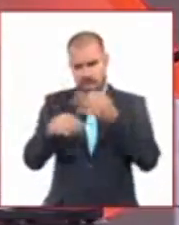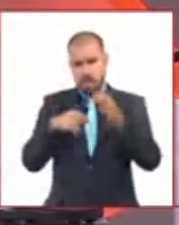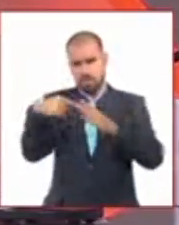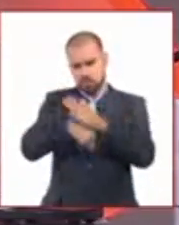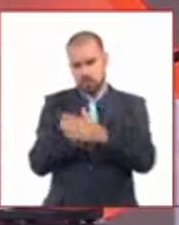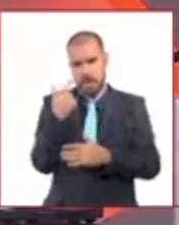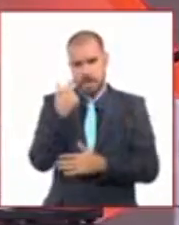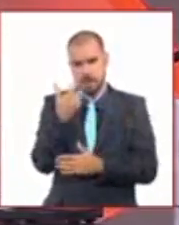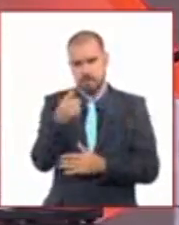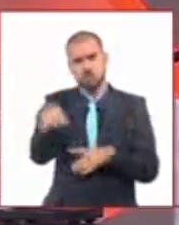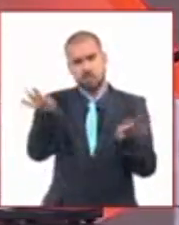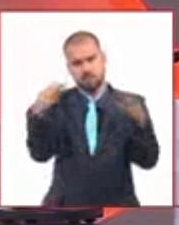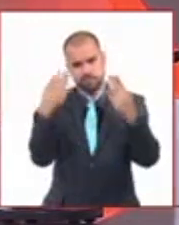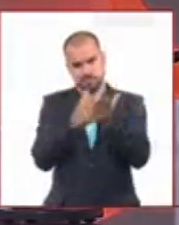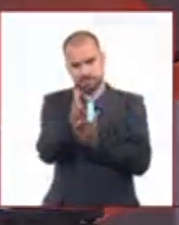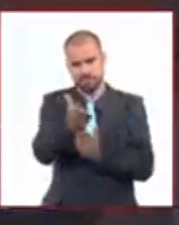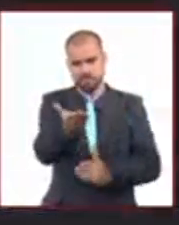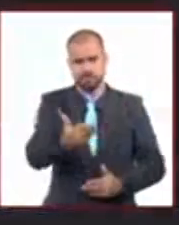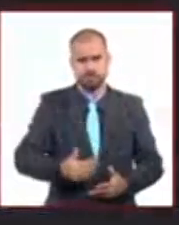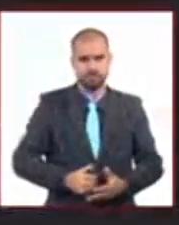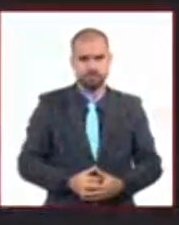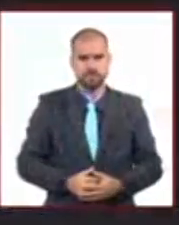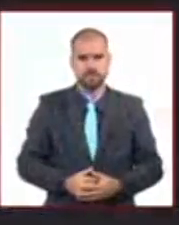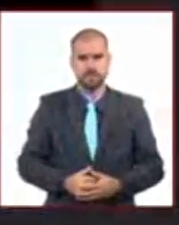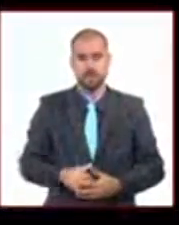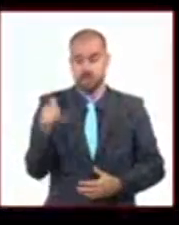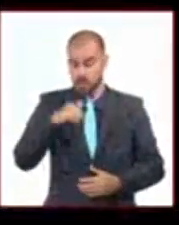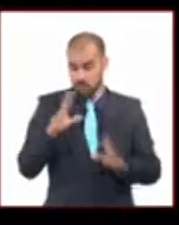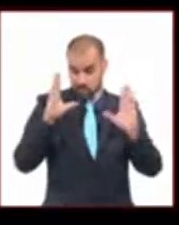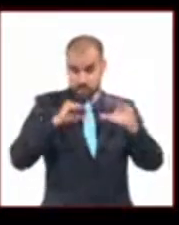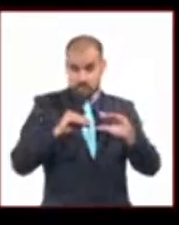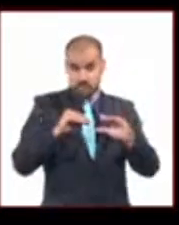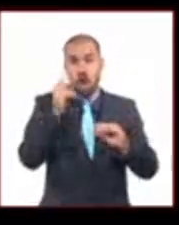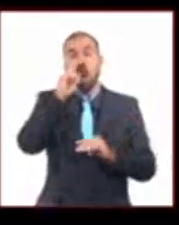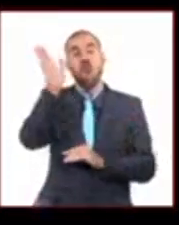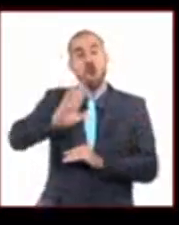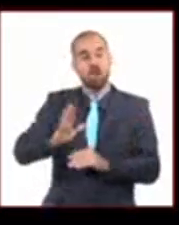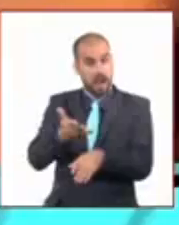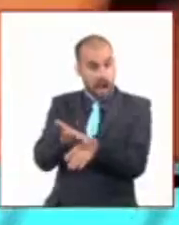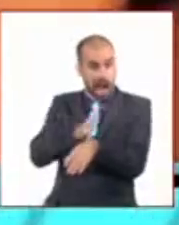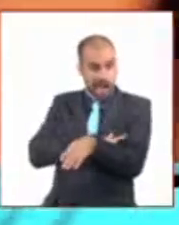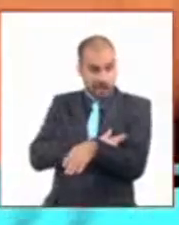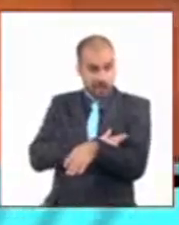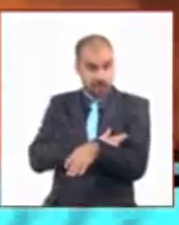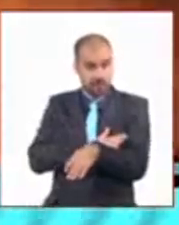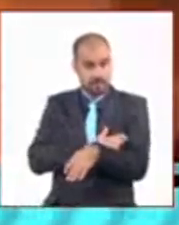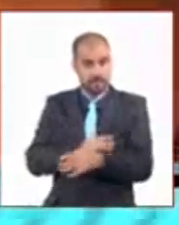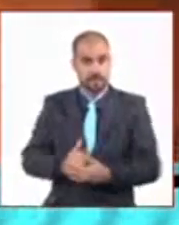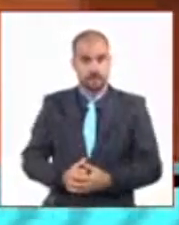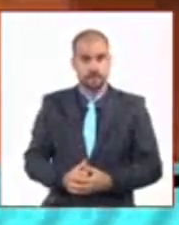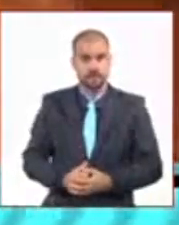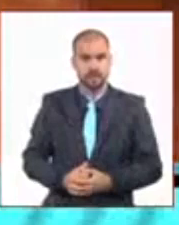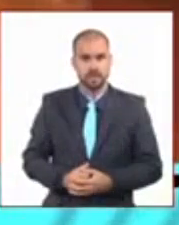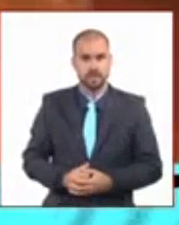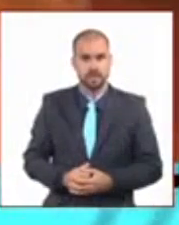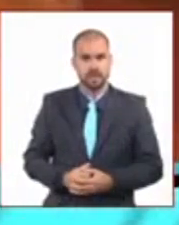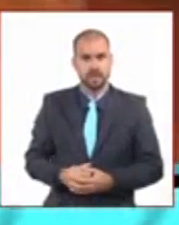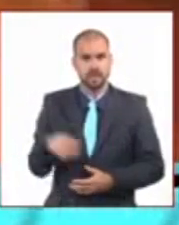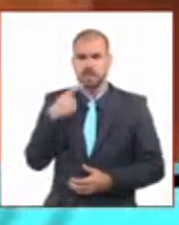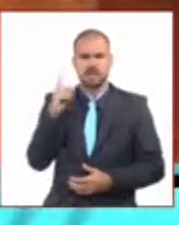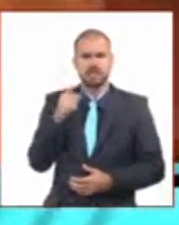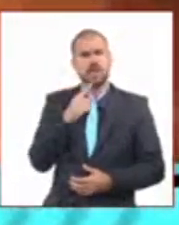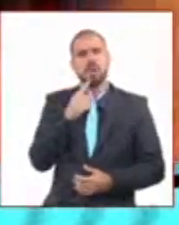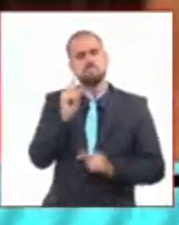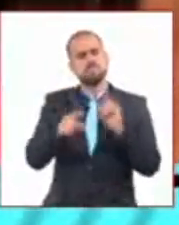se hagan nosotros en la mesa está anuncia antes de la novela a veces las personas piensan que cuando